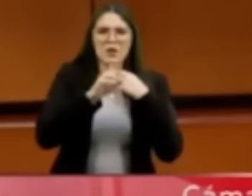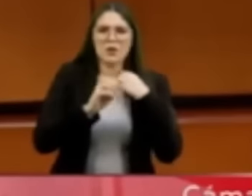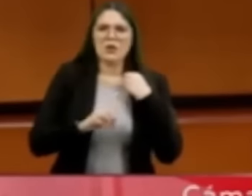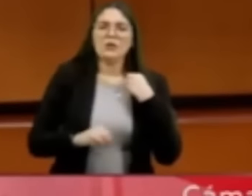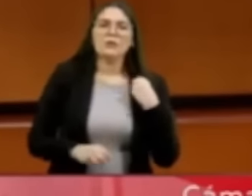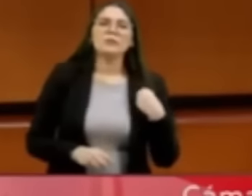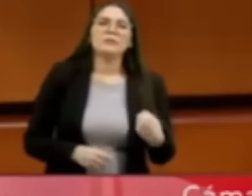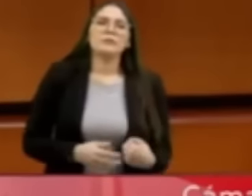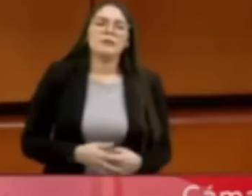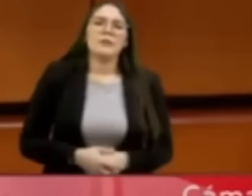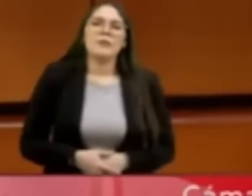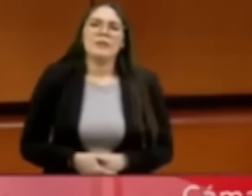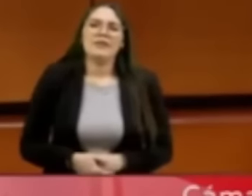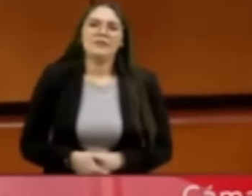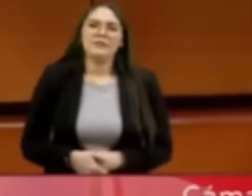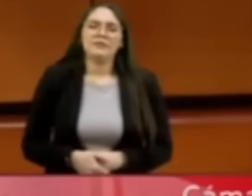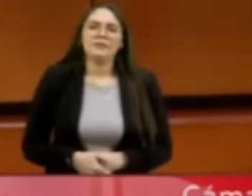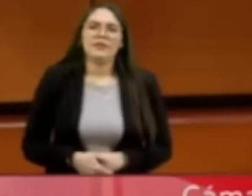Concluya, senador.